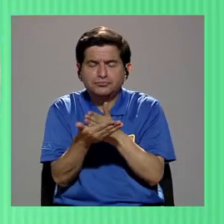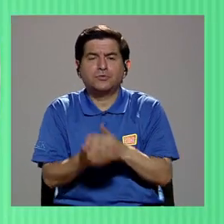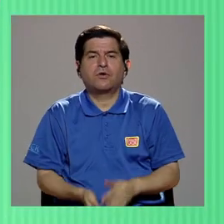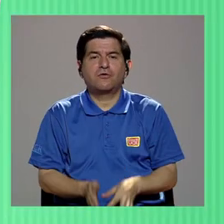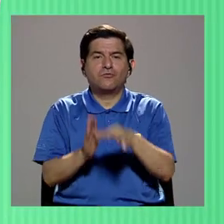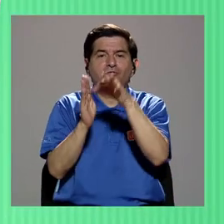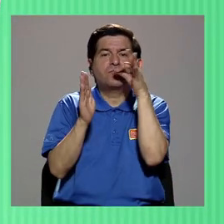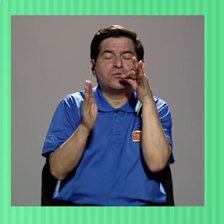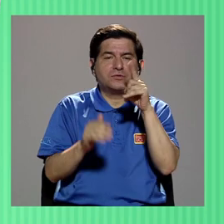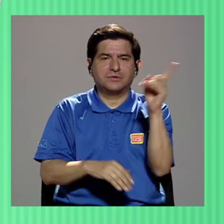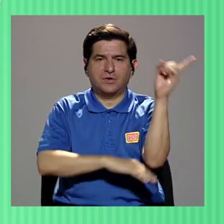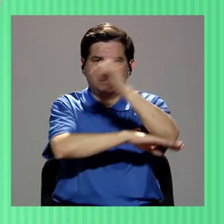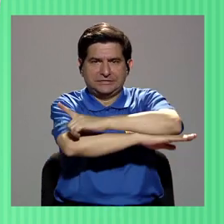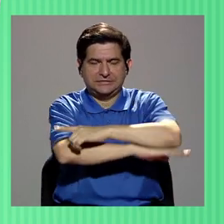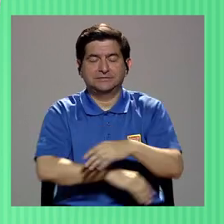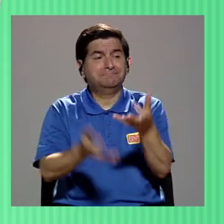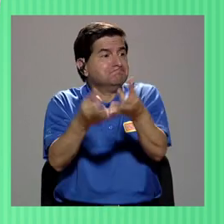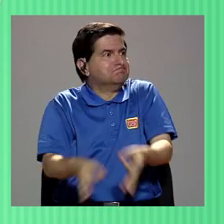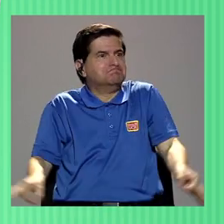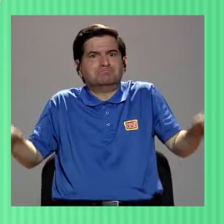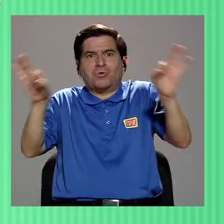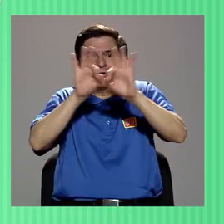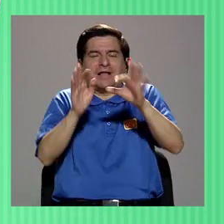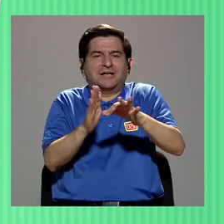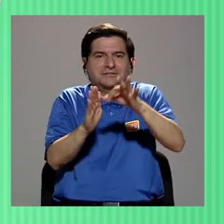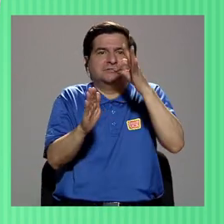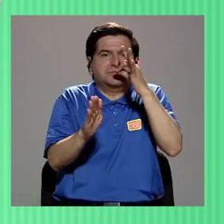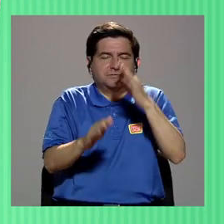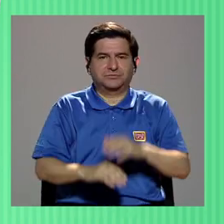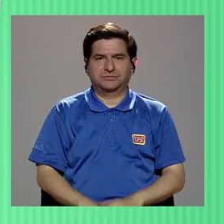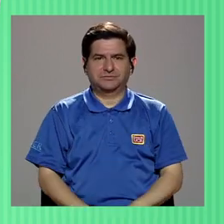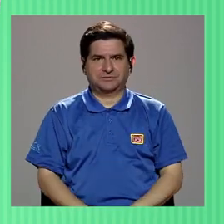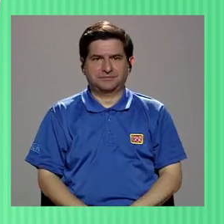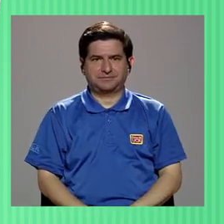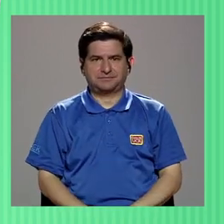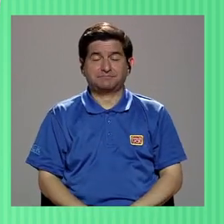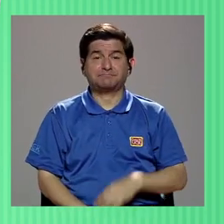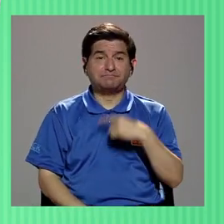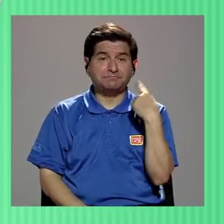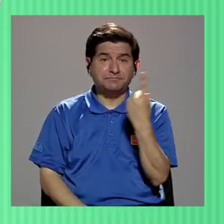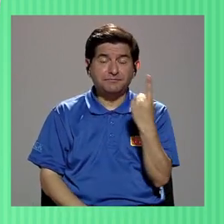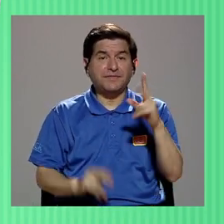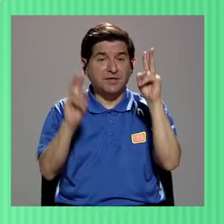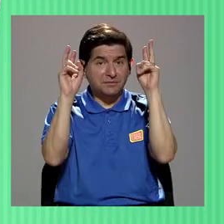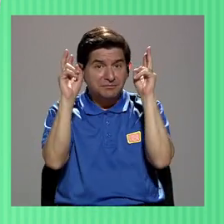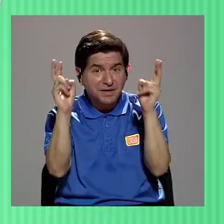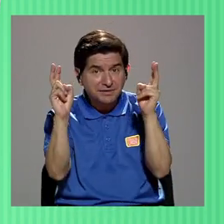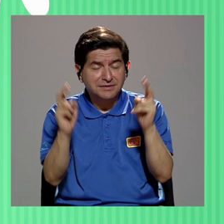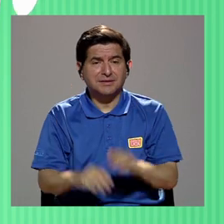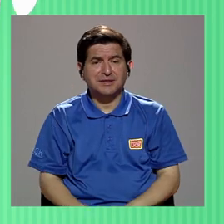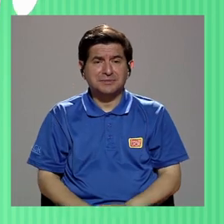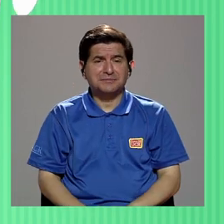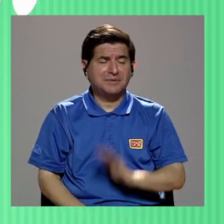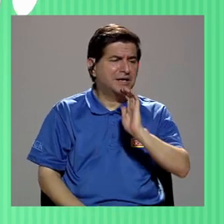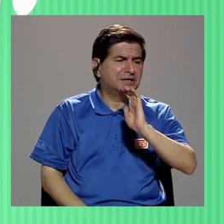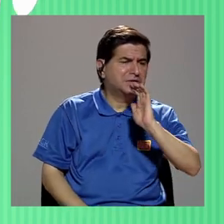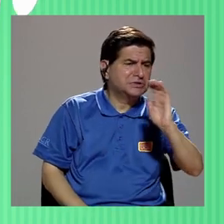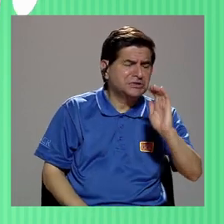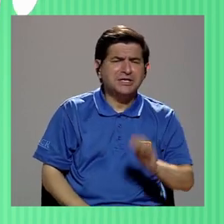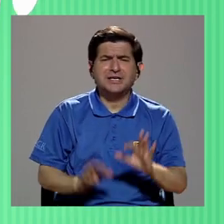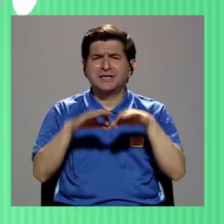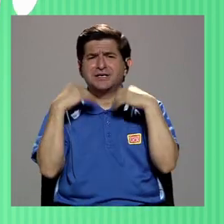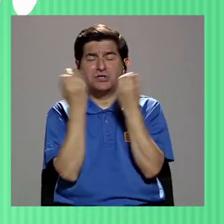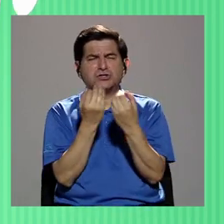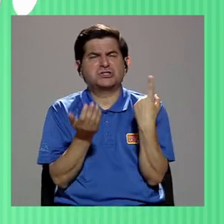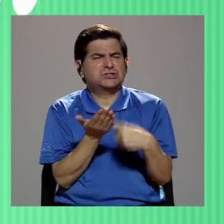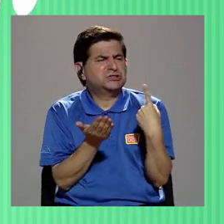al día. Es importante que consumir frutas. Uh-huh. Y tanto es así que siempre es un tema que con muchos chicos en las familias es un tema de